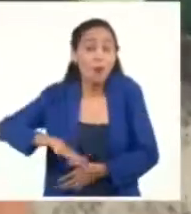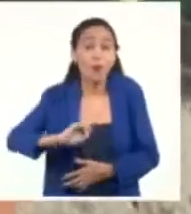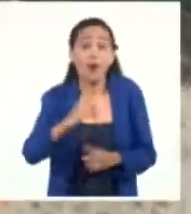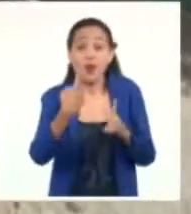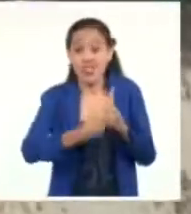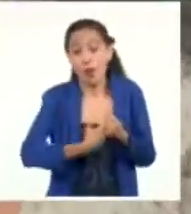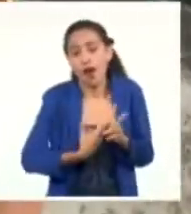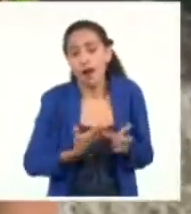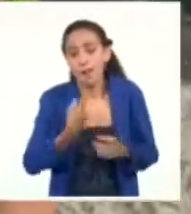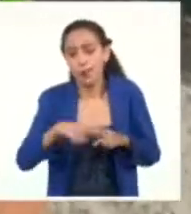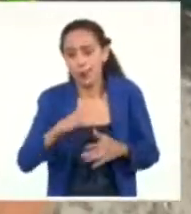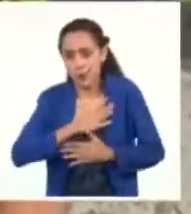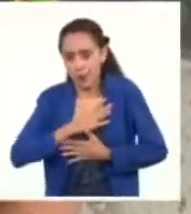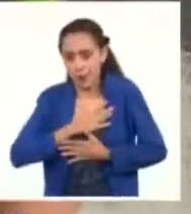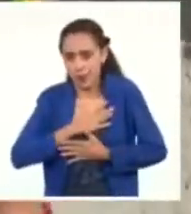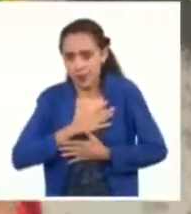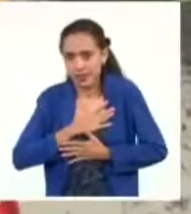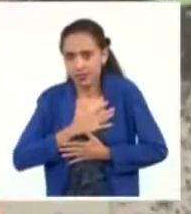mí en especial